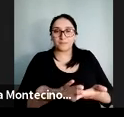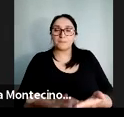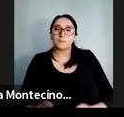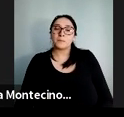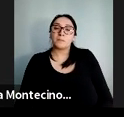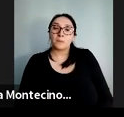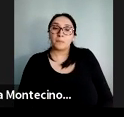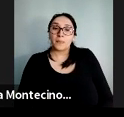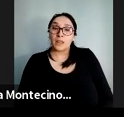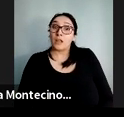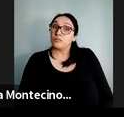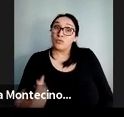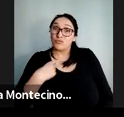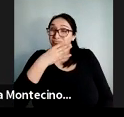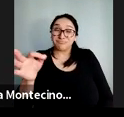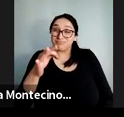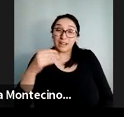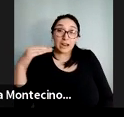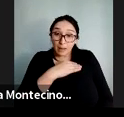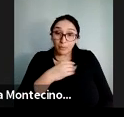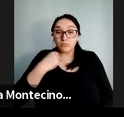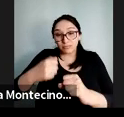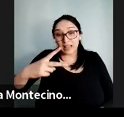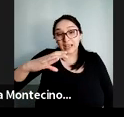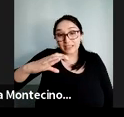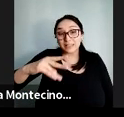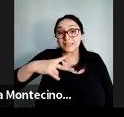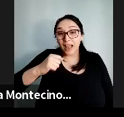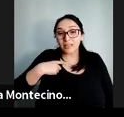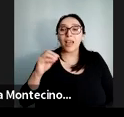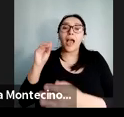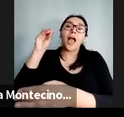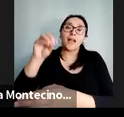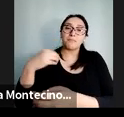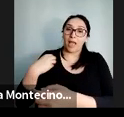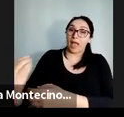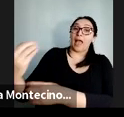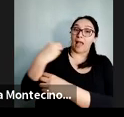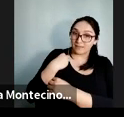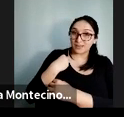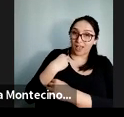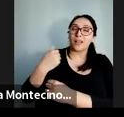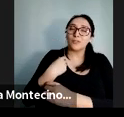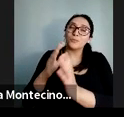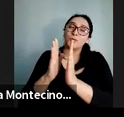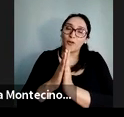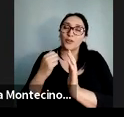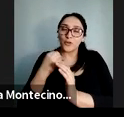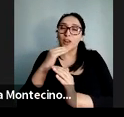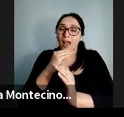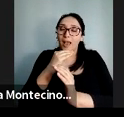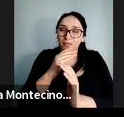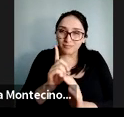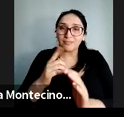decía, si voy hablando muy rápido me pueden escribir por el chat o me pueden ahí hacer como algún gesto para que pare un